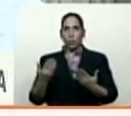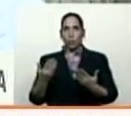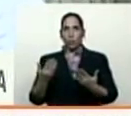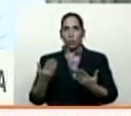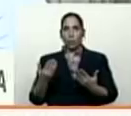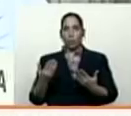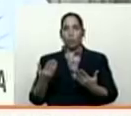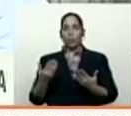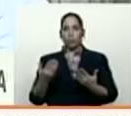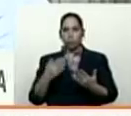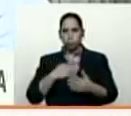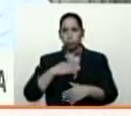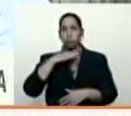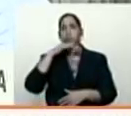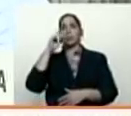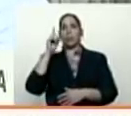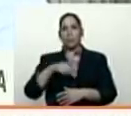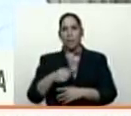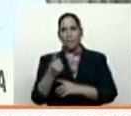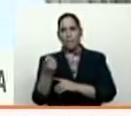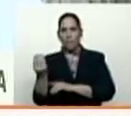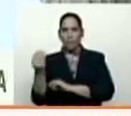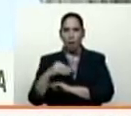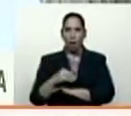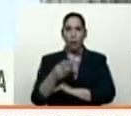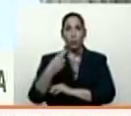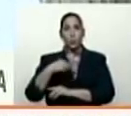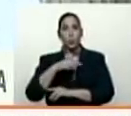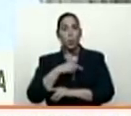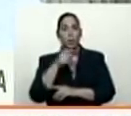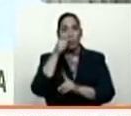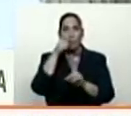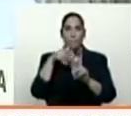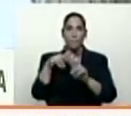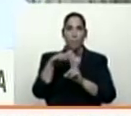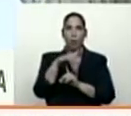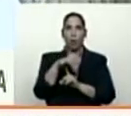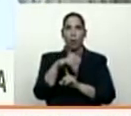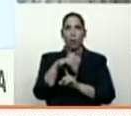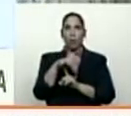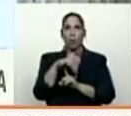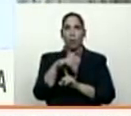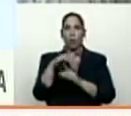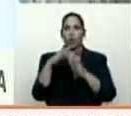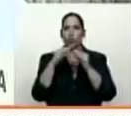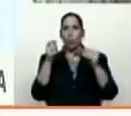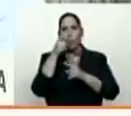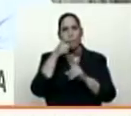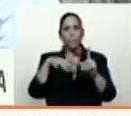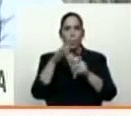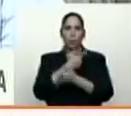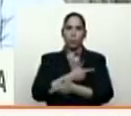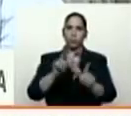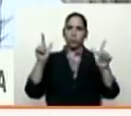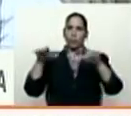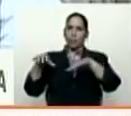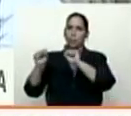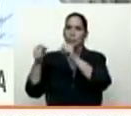la escasez. Pero nuestros pueblos y los pueblos liberados por el Imperio